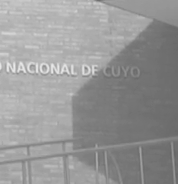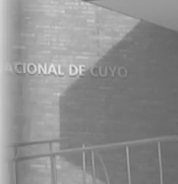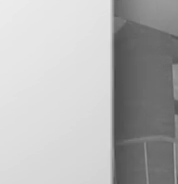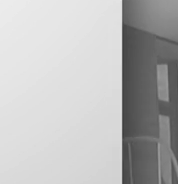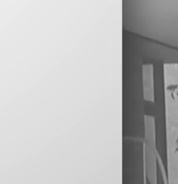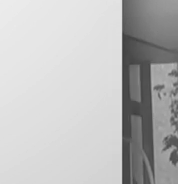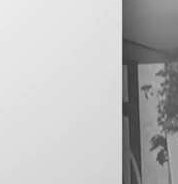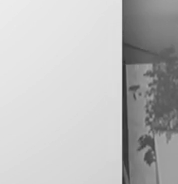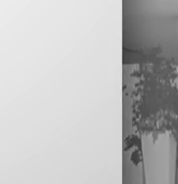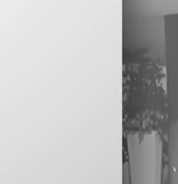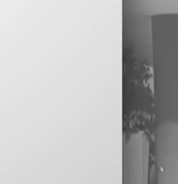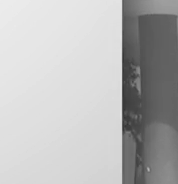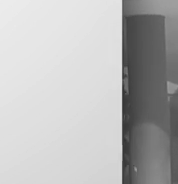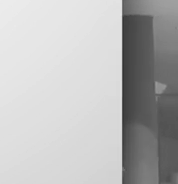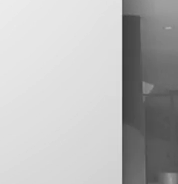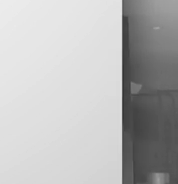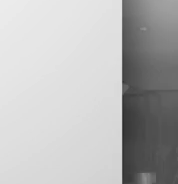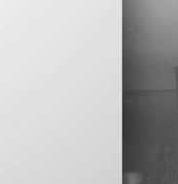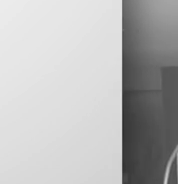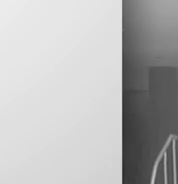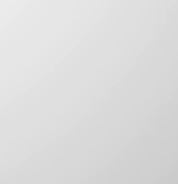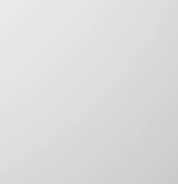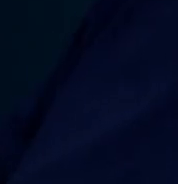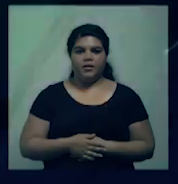Edición U. Noticias de la UNCuyo.